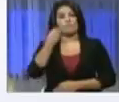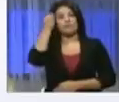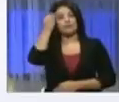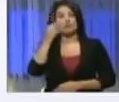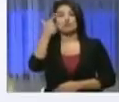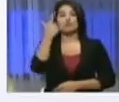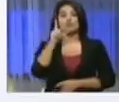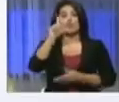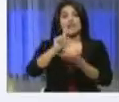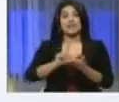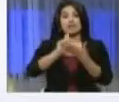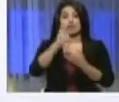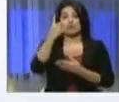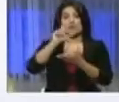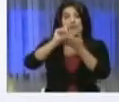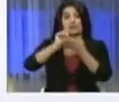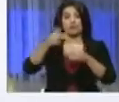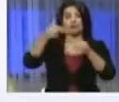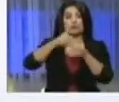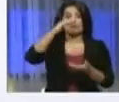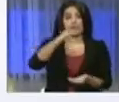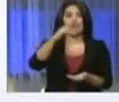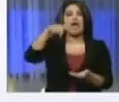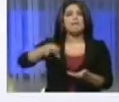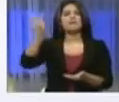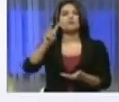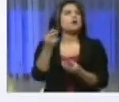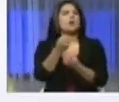en Venezuela cuesta un bolívar.